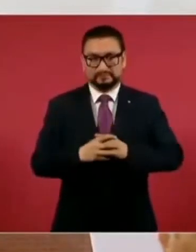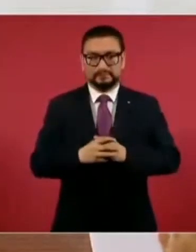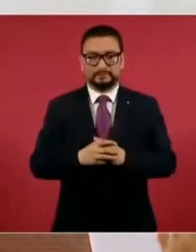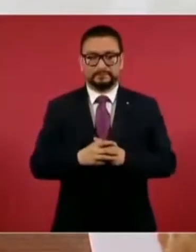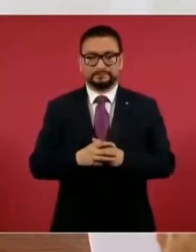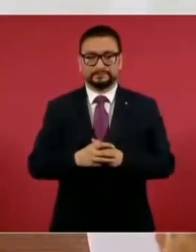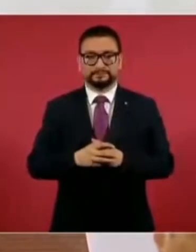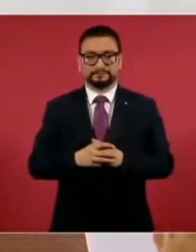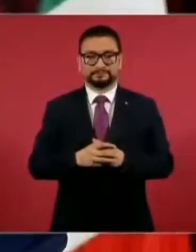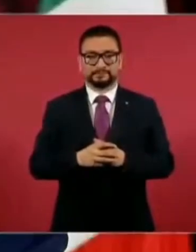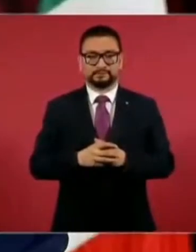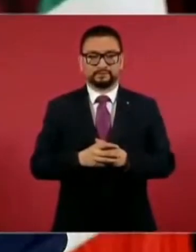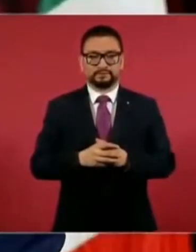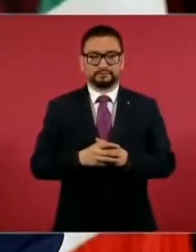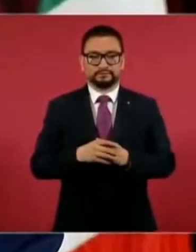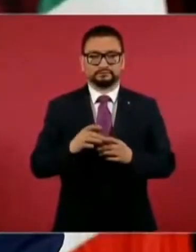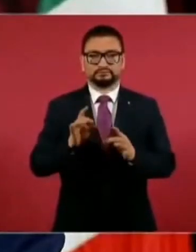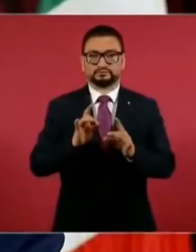por